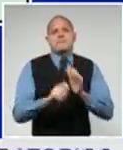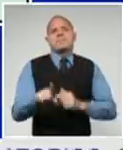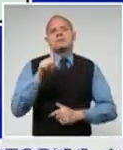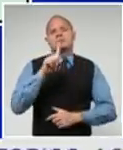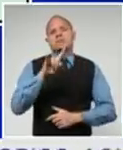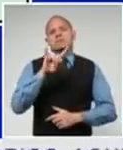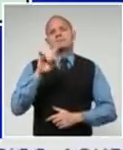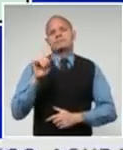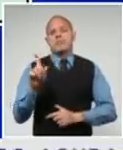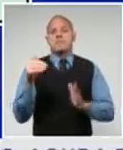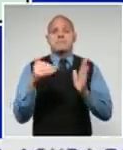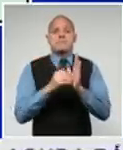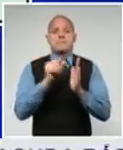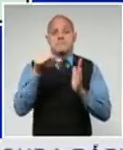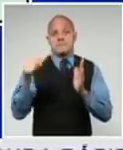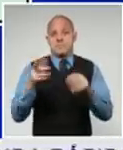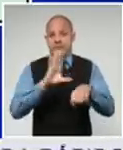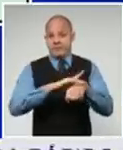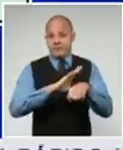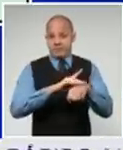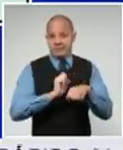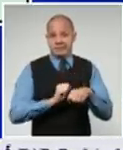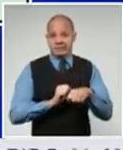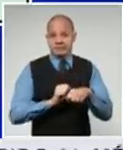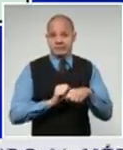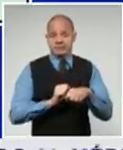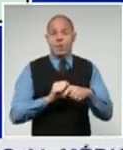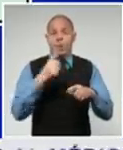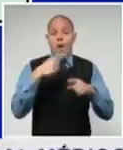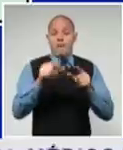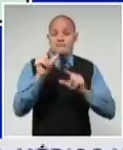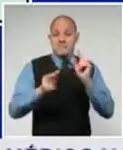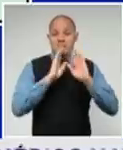7.191.000 casos y más de